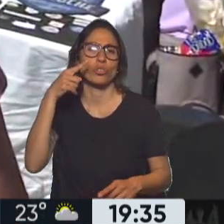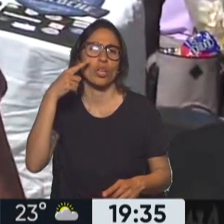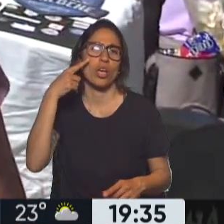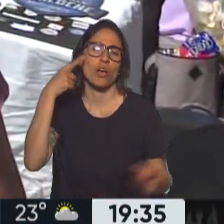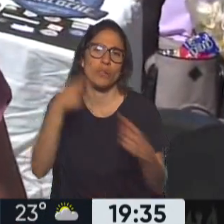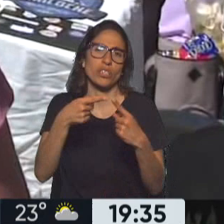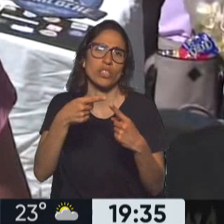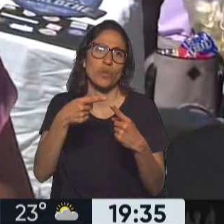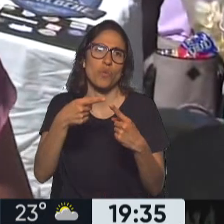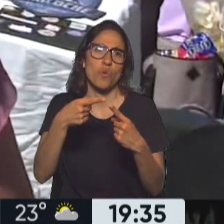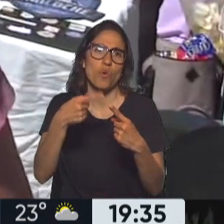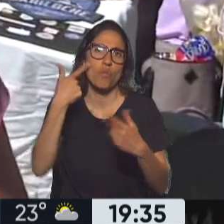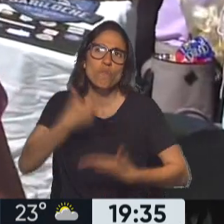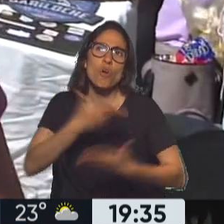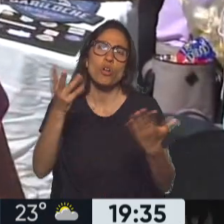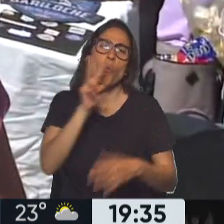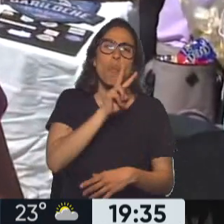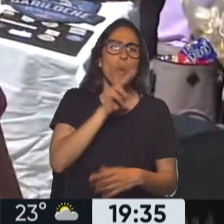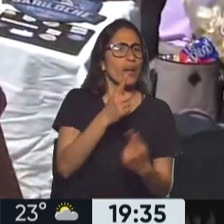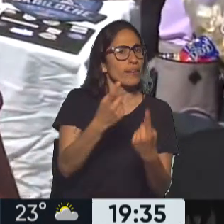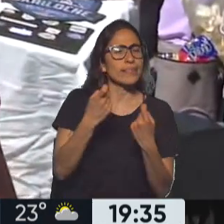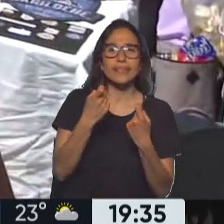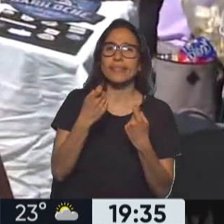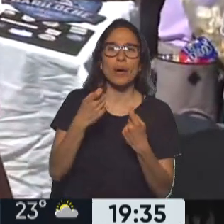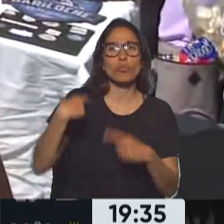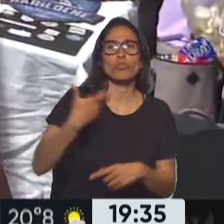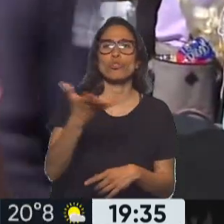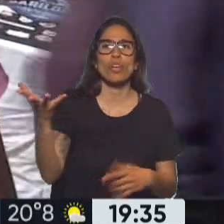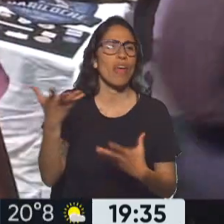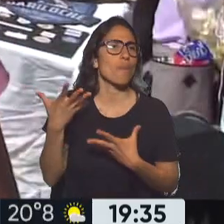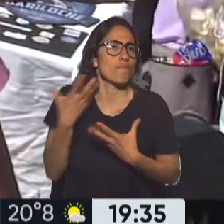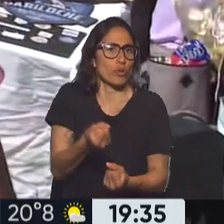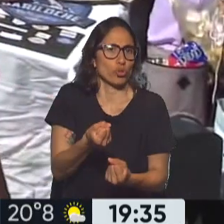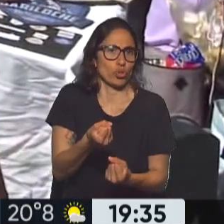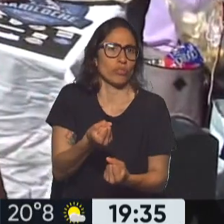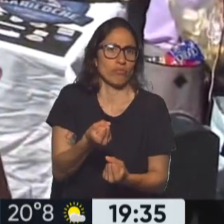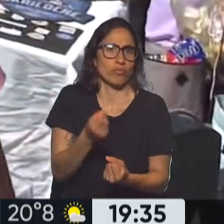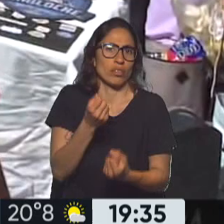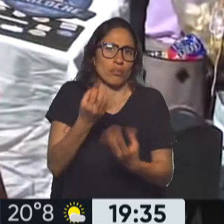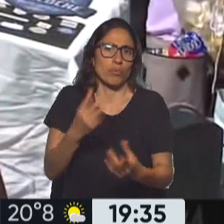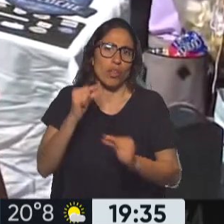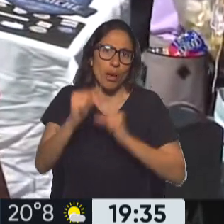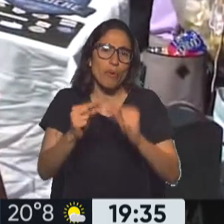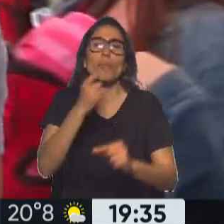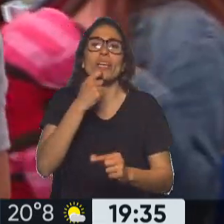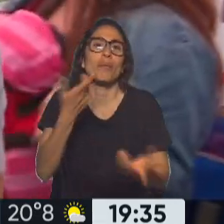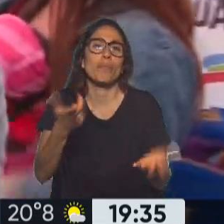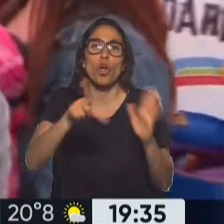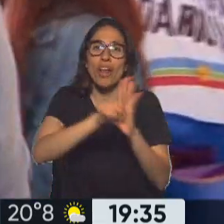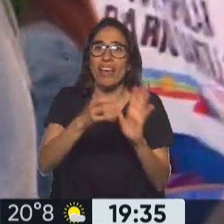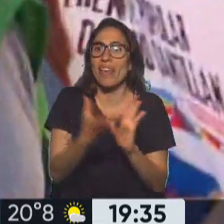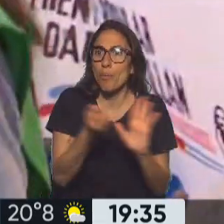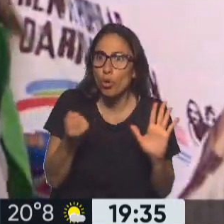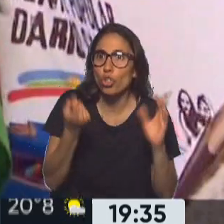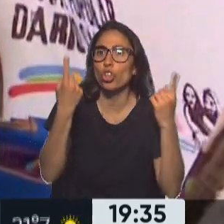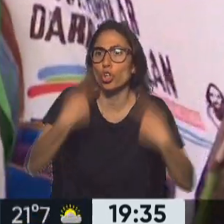mujeres necesitamos ciertos aportes de la comunidad para llegar a los logros que estamos teniendo de a poco, como por ejemplo la ley del aborto. Nuestra